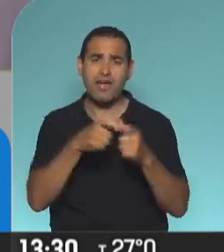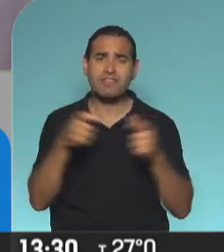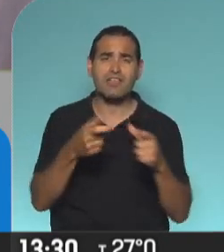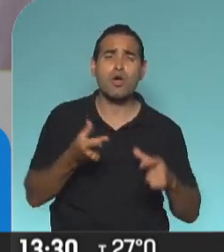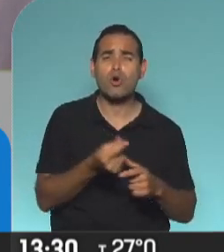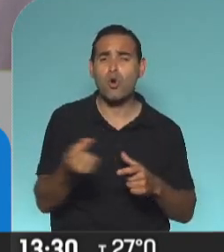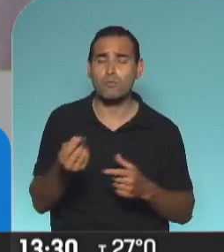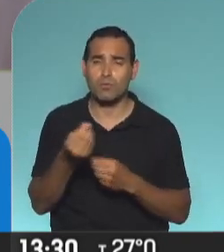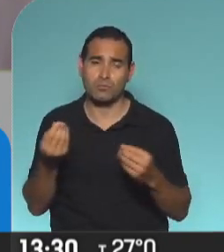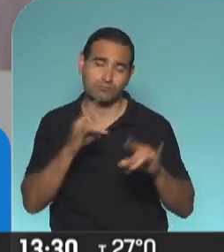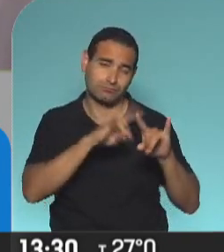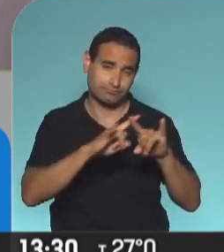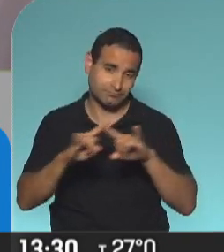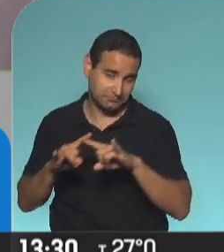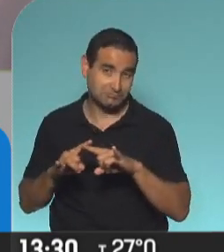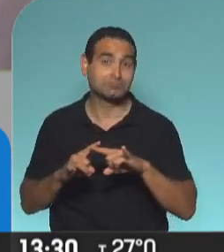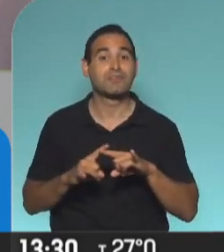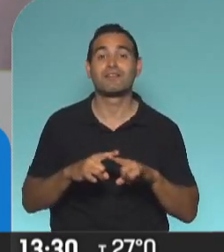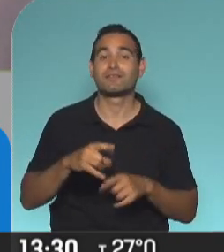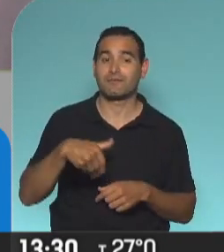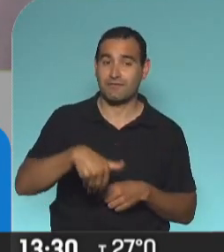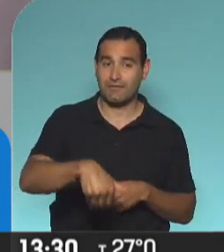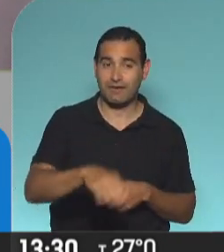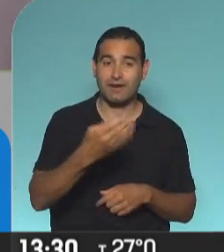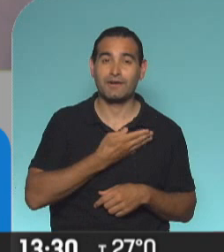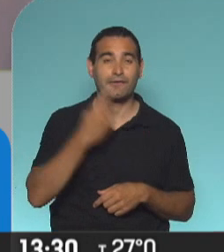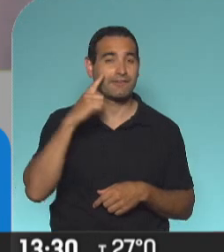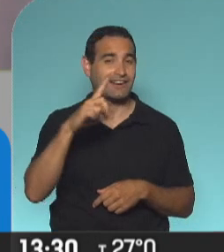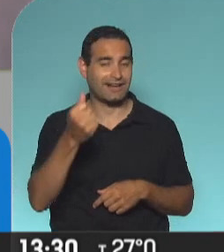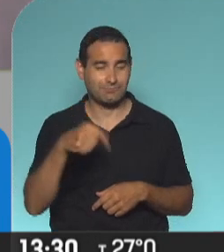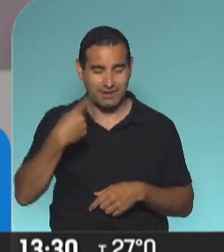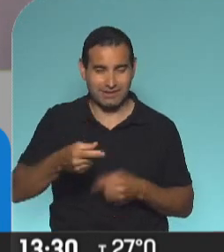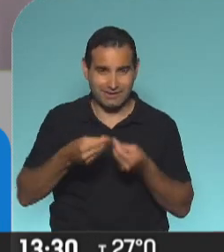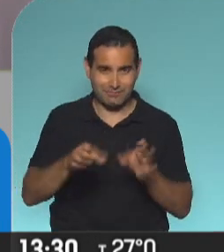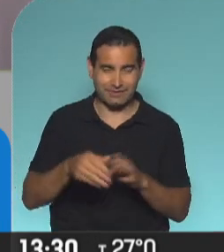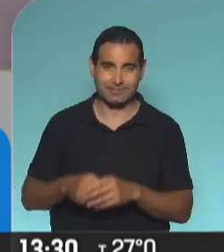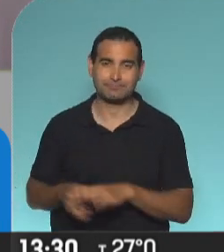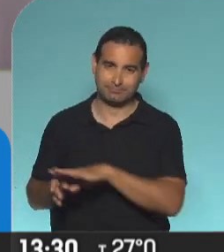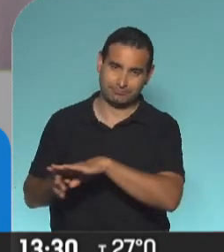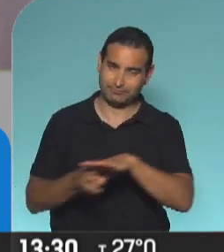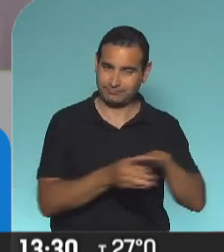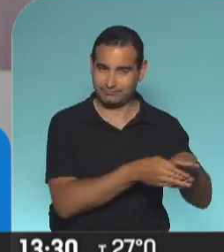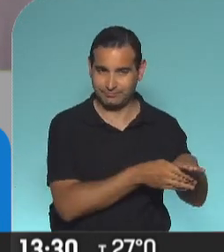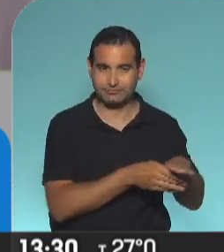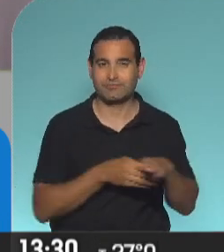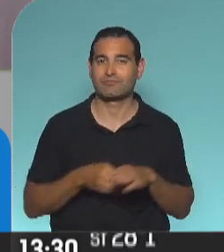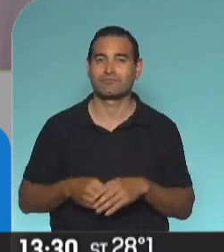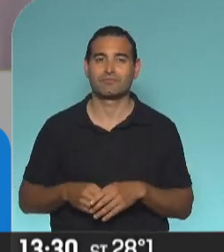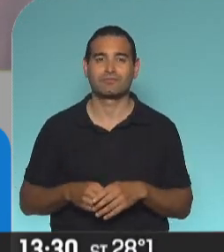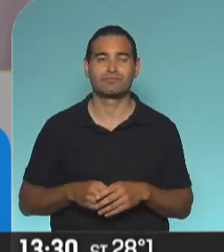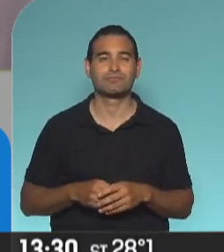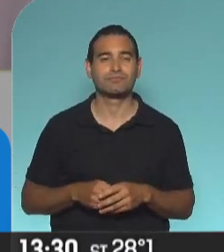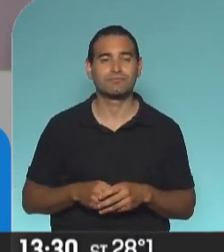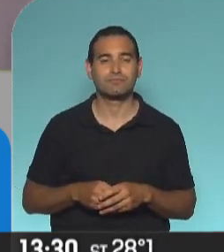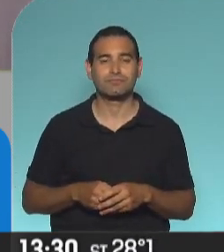por Alternativa Teatral, así que se viene el FICA, empieza mañana. Dejamos el Festival Internacional de